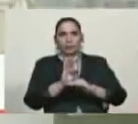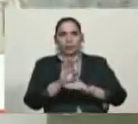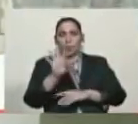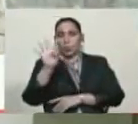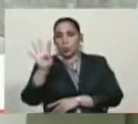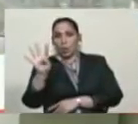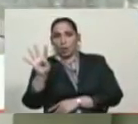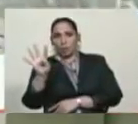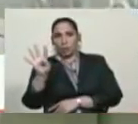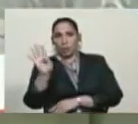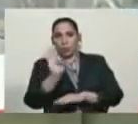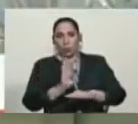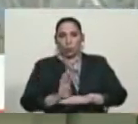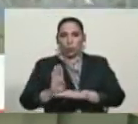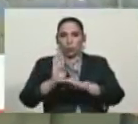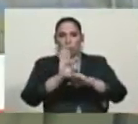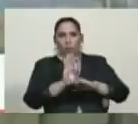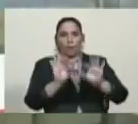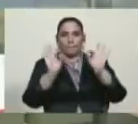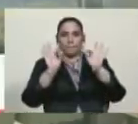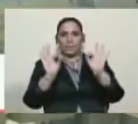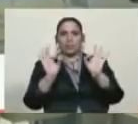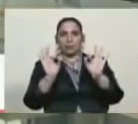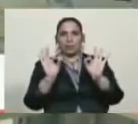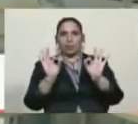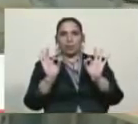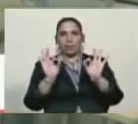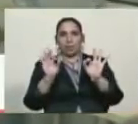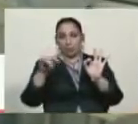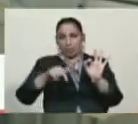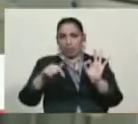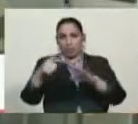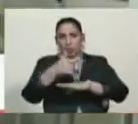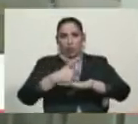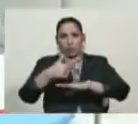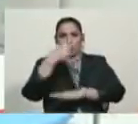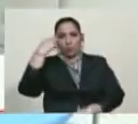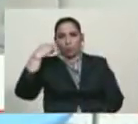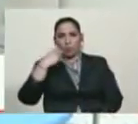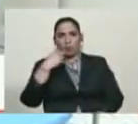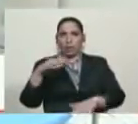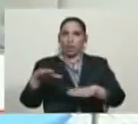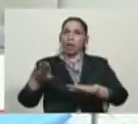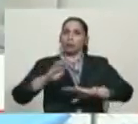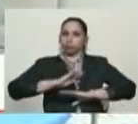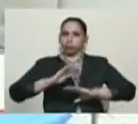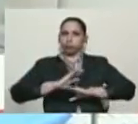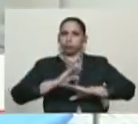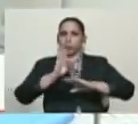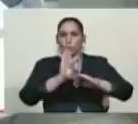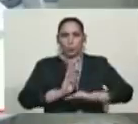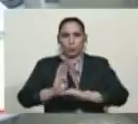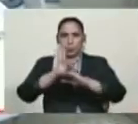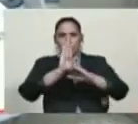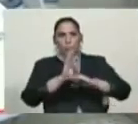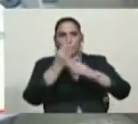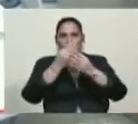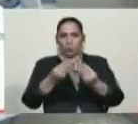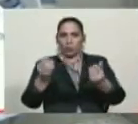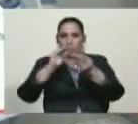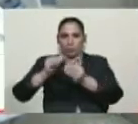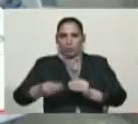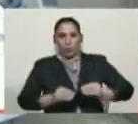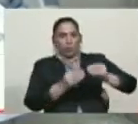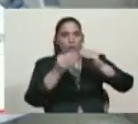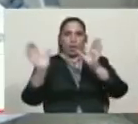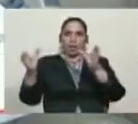cupos de cuidados especializados pues acá el gobierno bolivariano les asegura su pronta recuperación como el equipo de